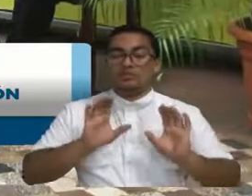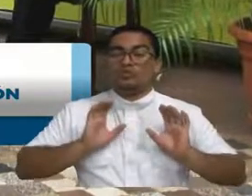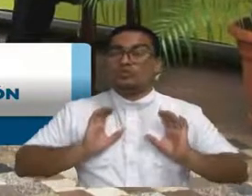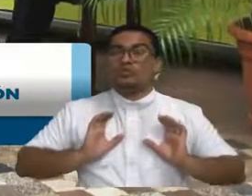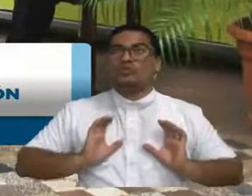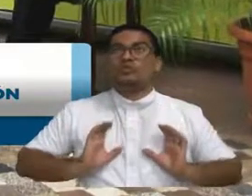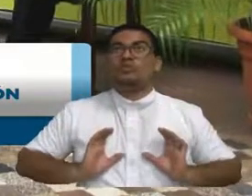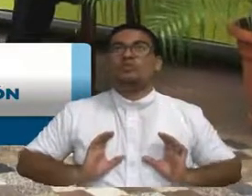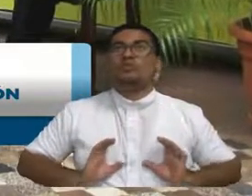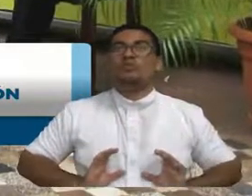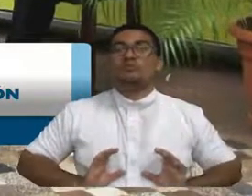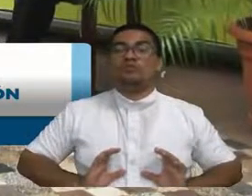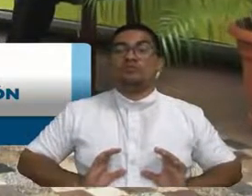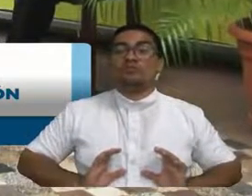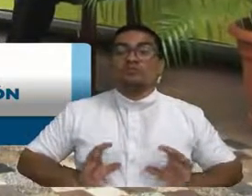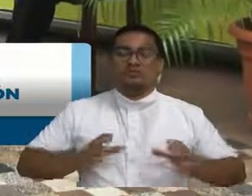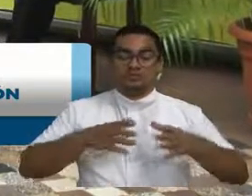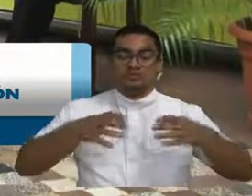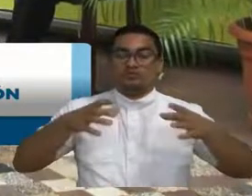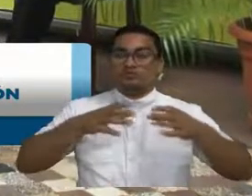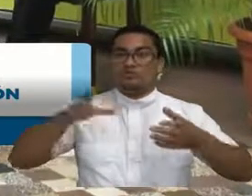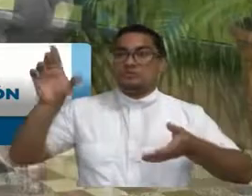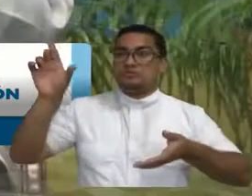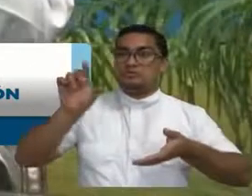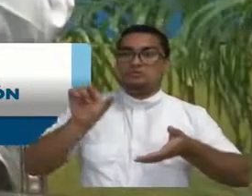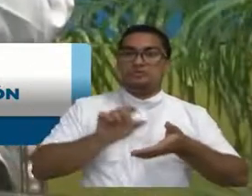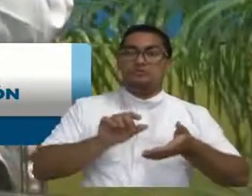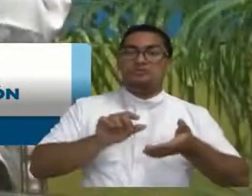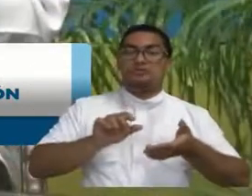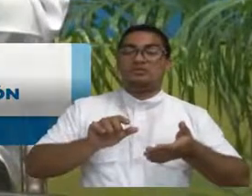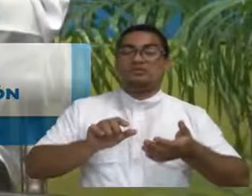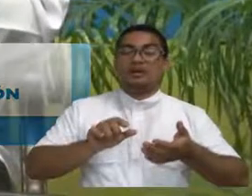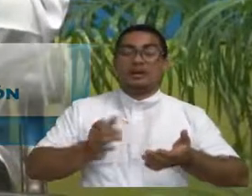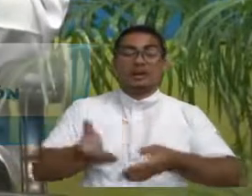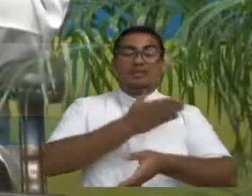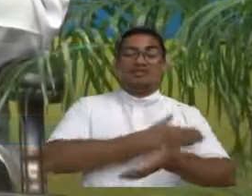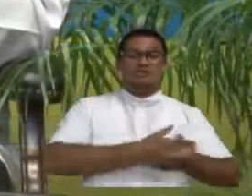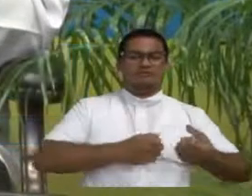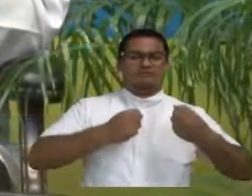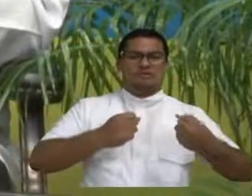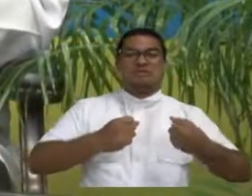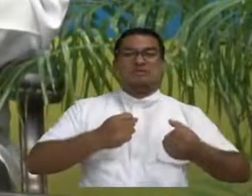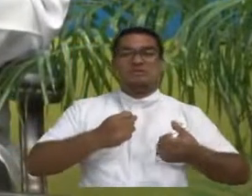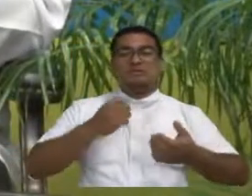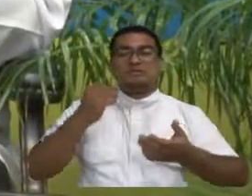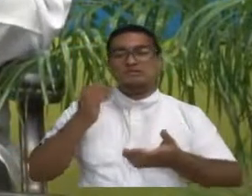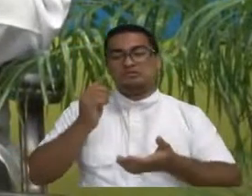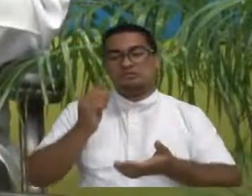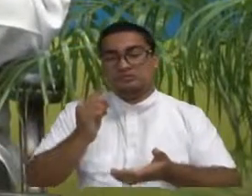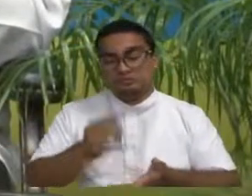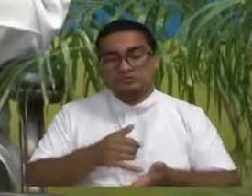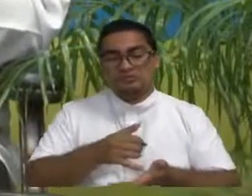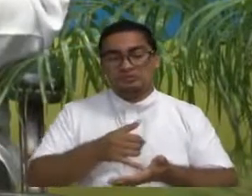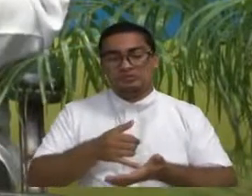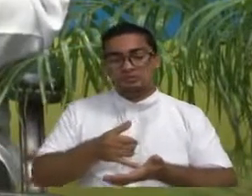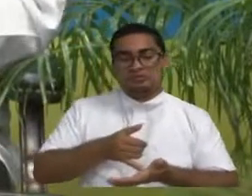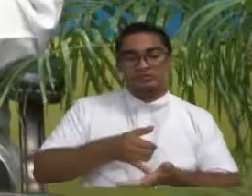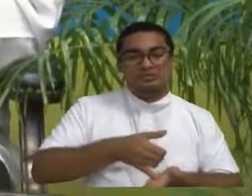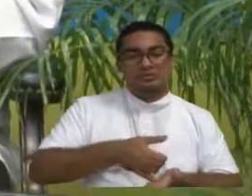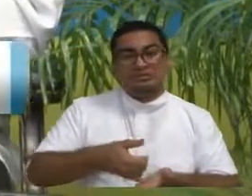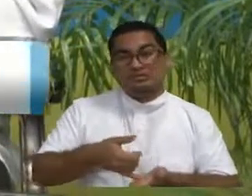disminuyen. Y también la energía se ve un poco disminuida. Esto estoy hablando de 1 o 2 semanas, como le decía,